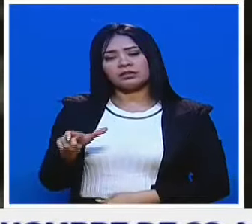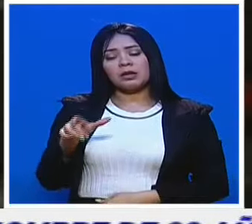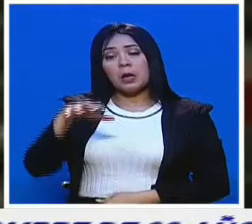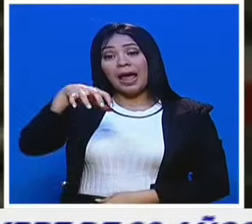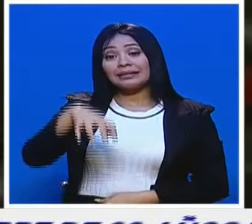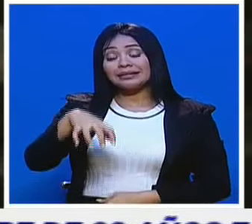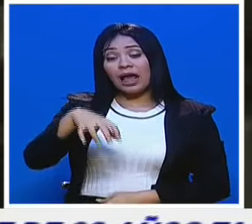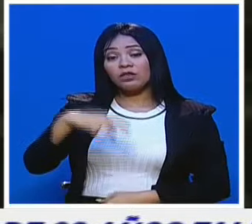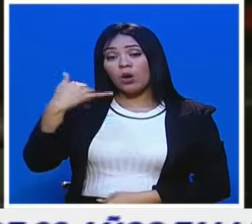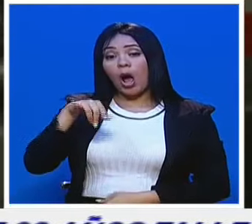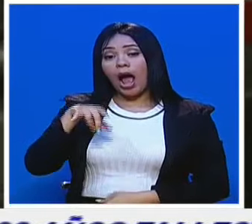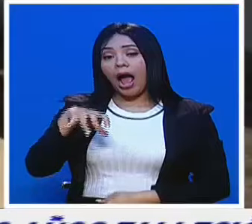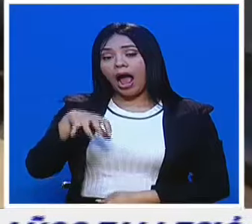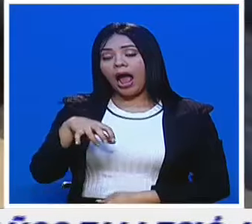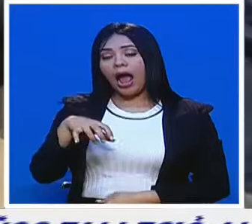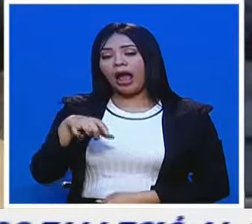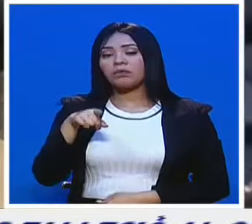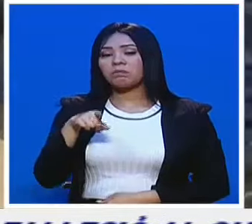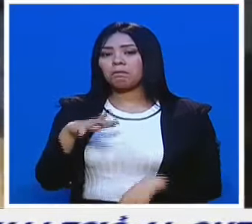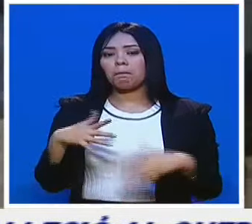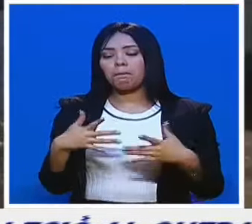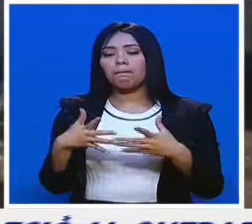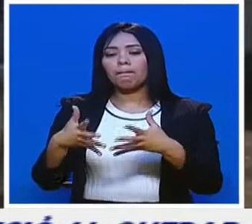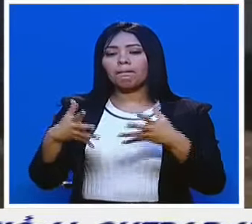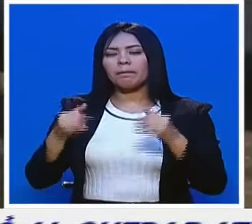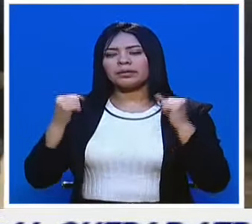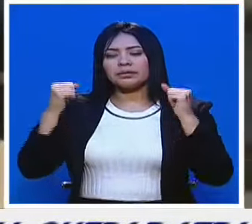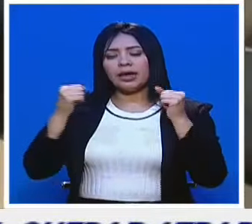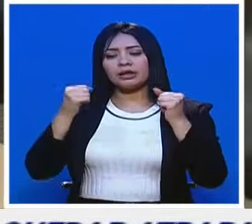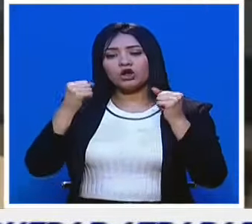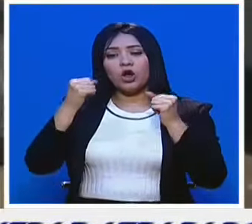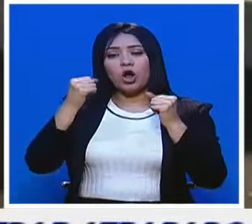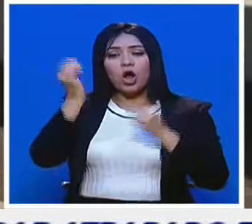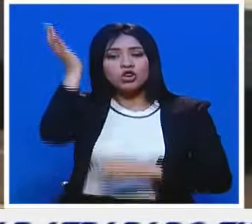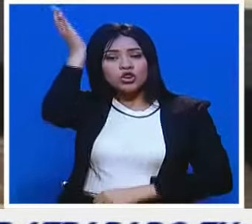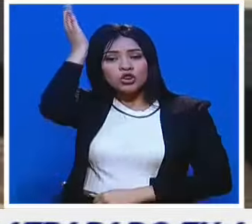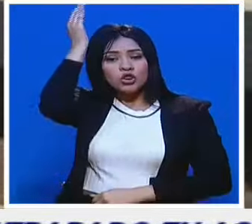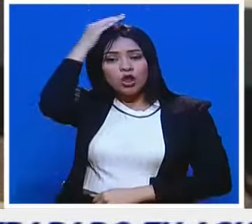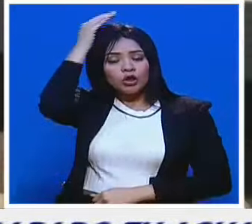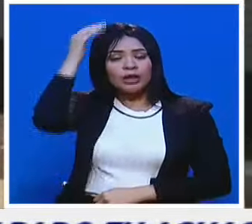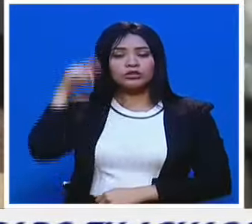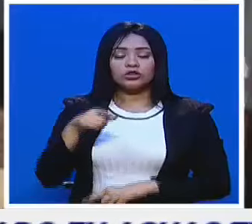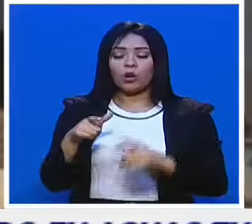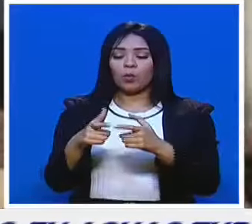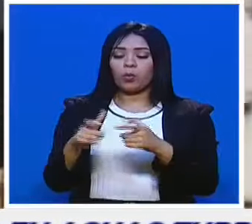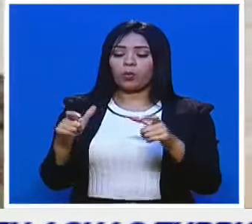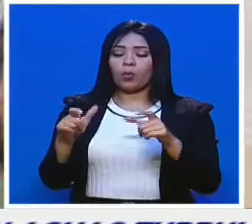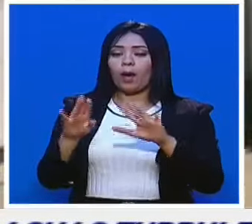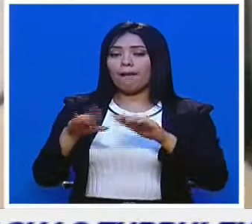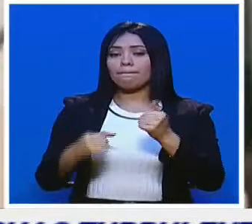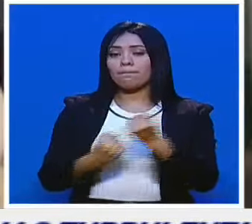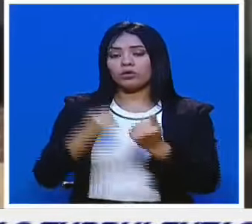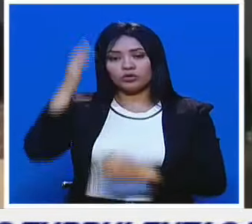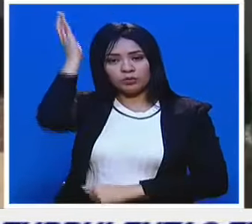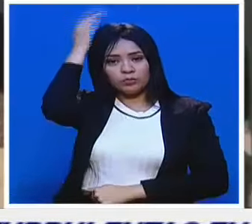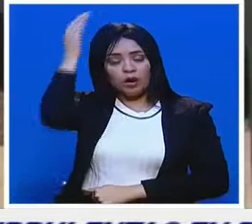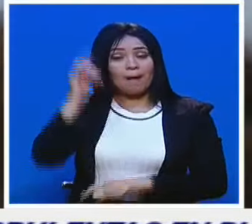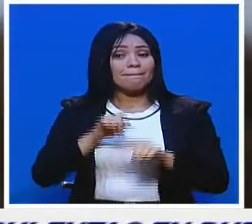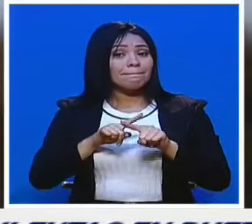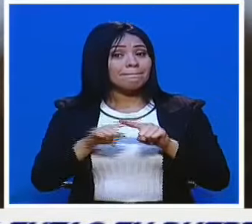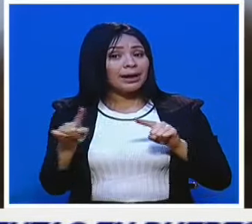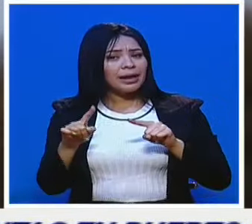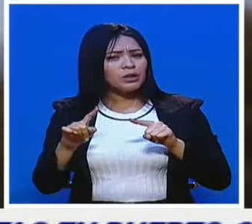que en particular ha obtenido la victoria Donald Trump en las últimas ocasiones. Ahora hay un